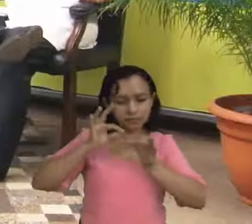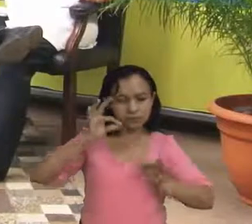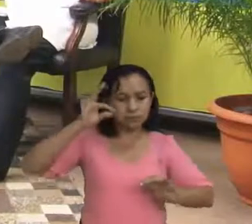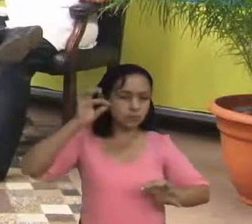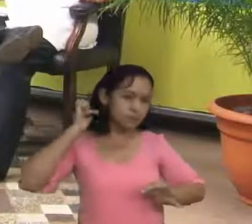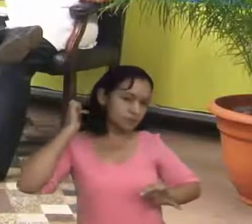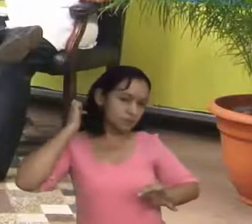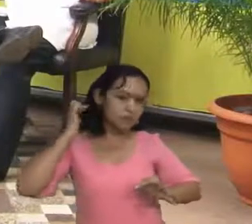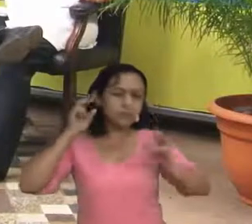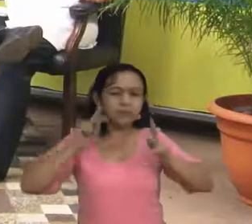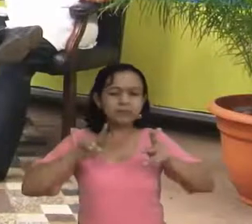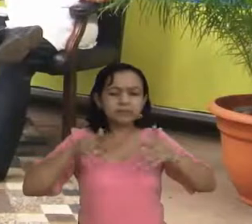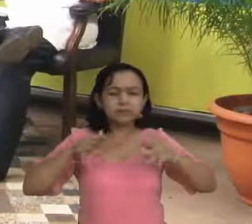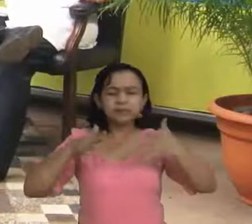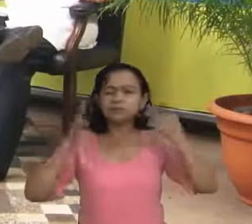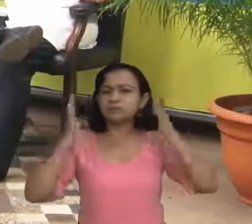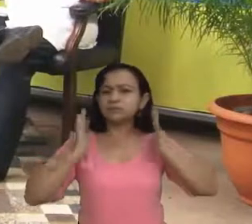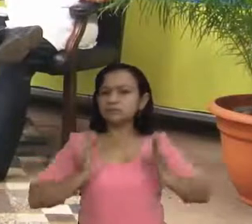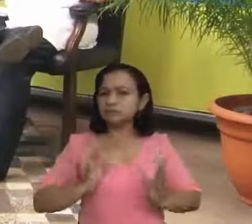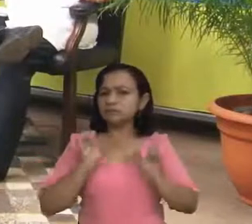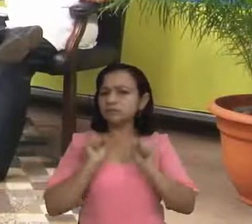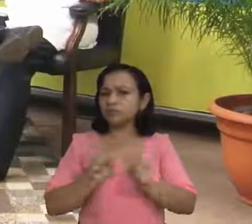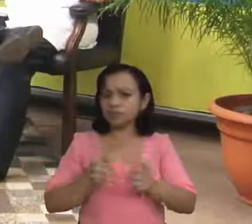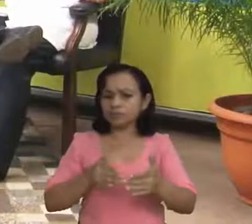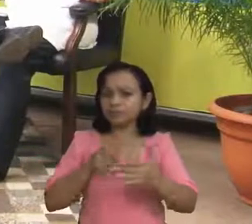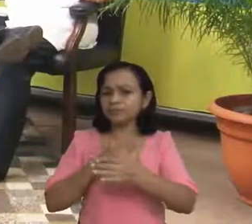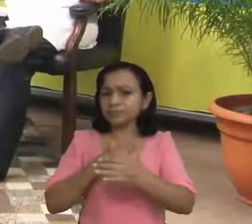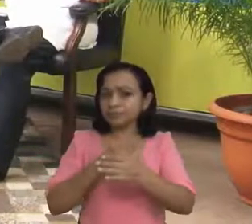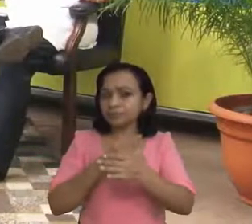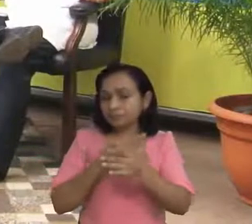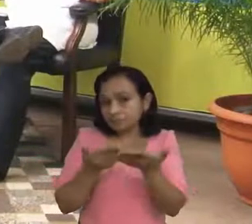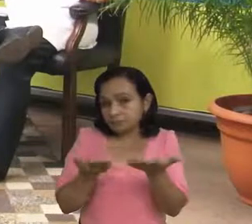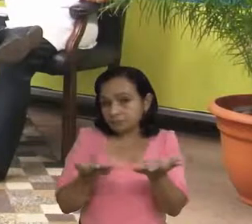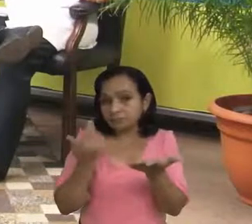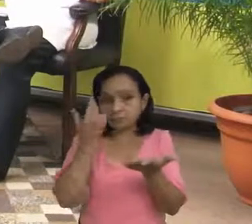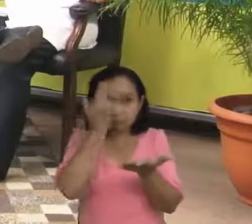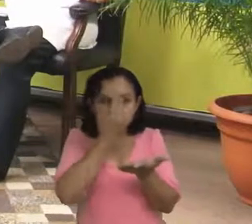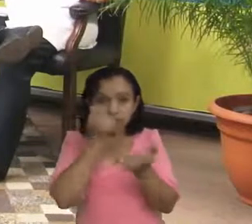que tiene alterados los nervios también se le puede obstruir, puede presentar